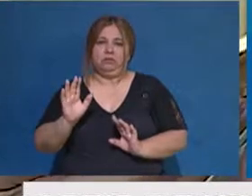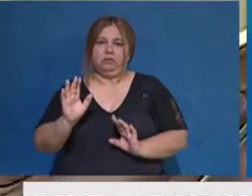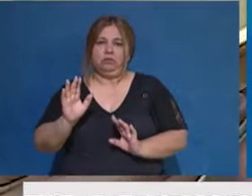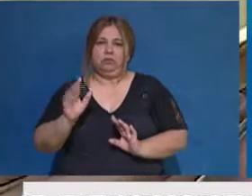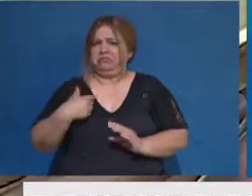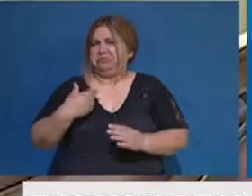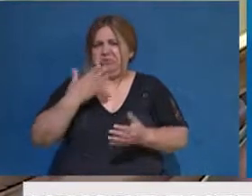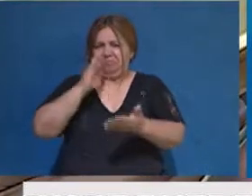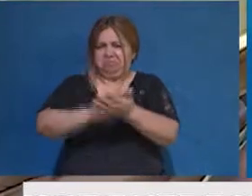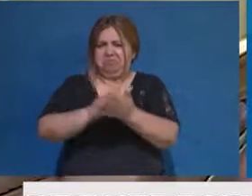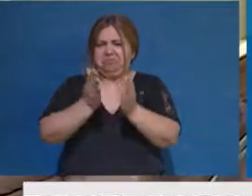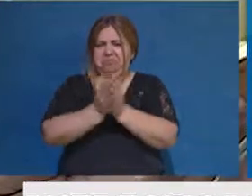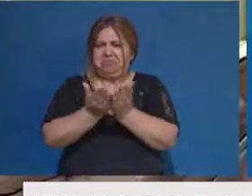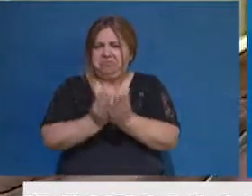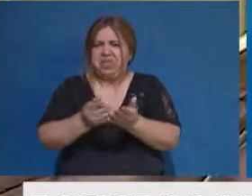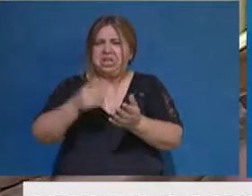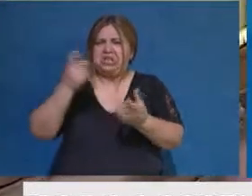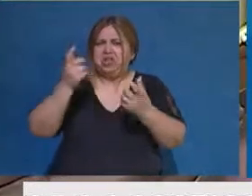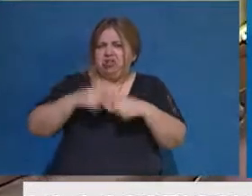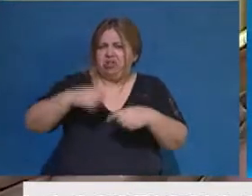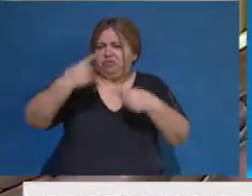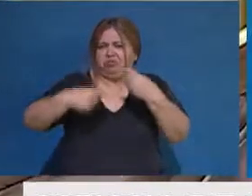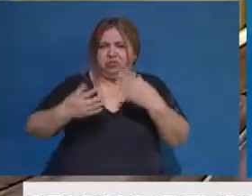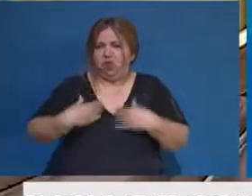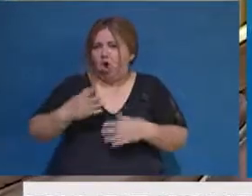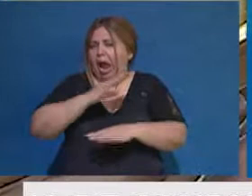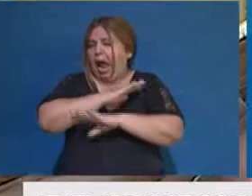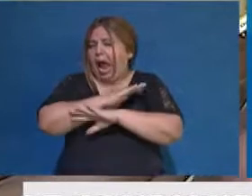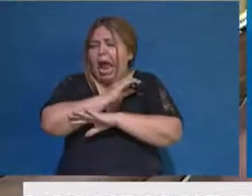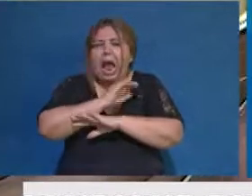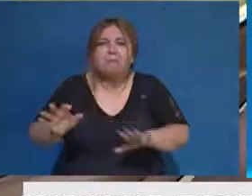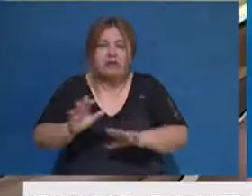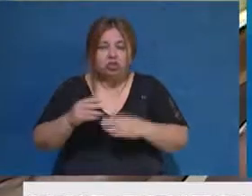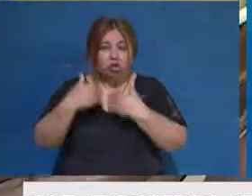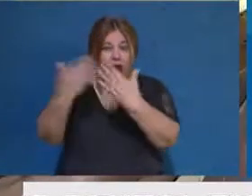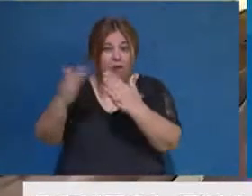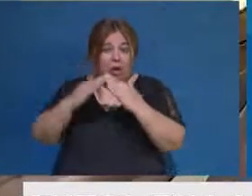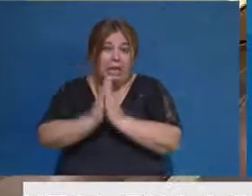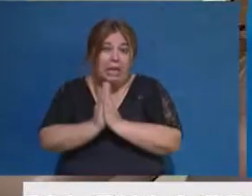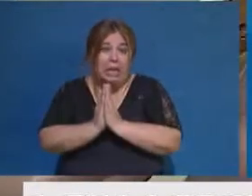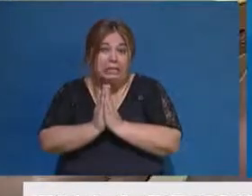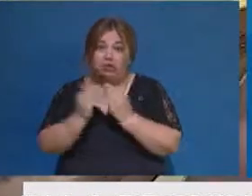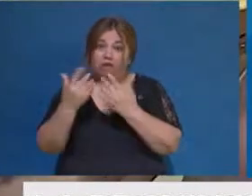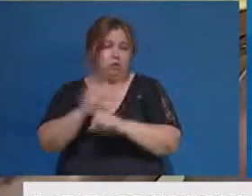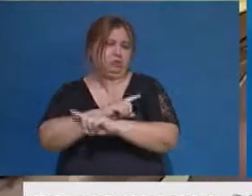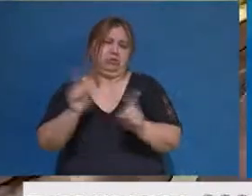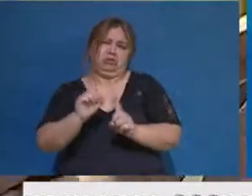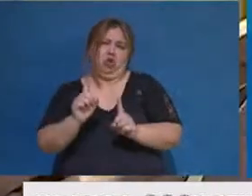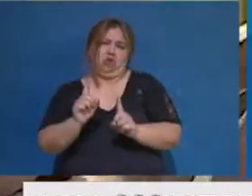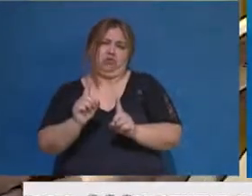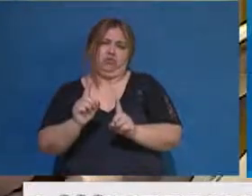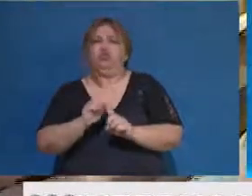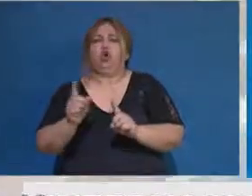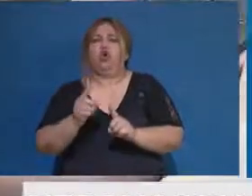santos evangelios o a la iglesia, jamás. Entonces no pueden decir que yo favorezco a la iglesia y lo mismo respecto al